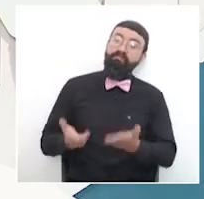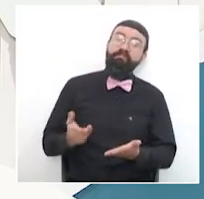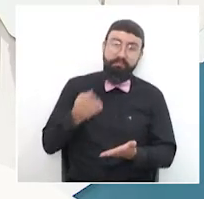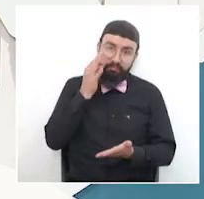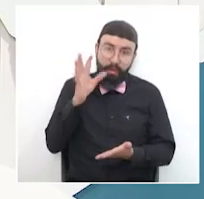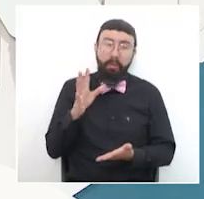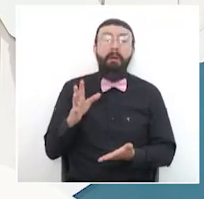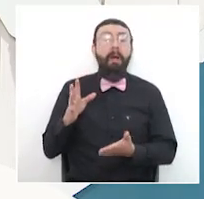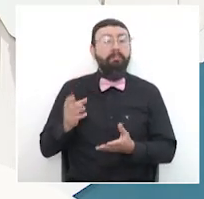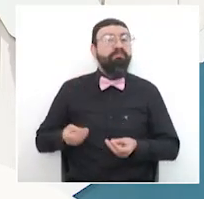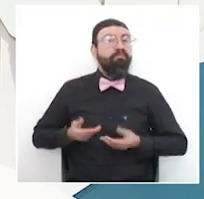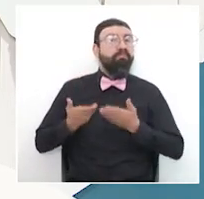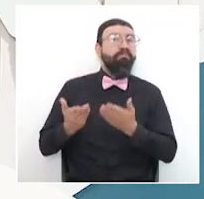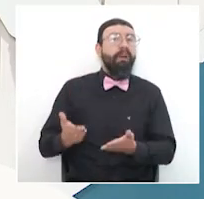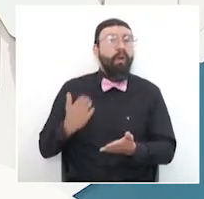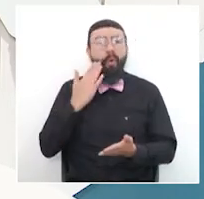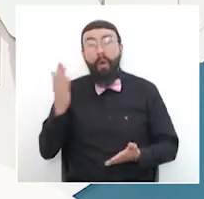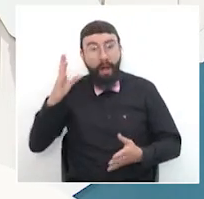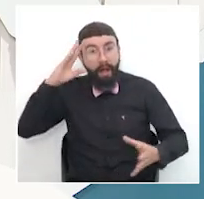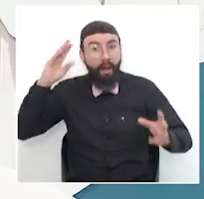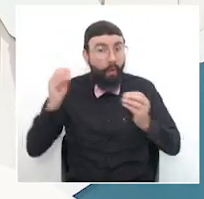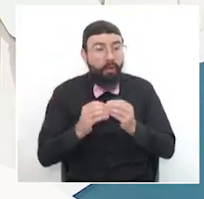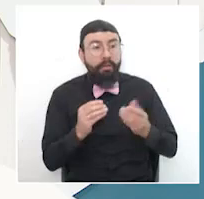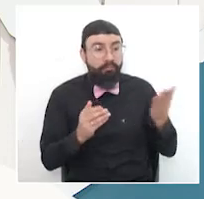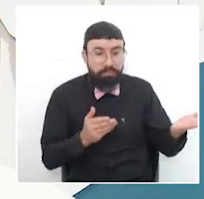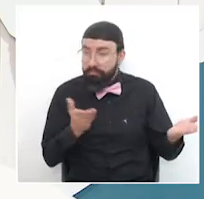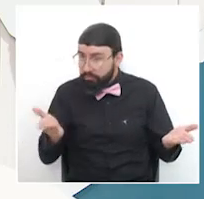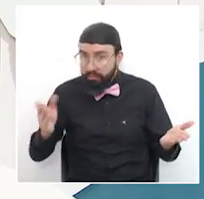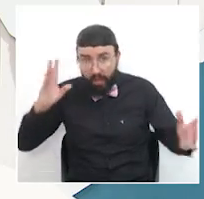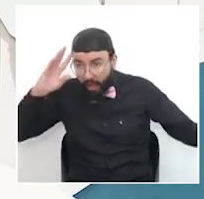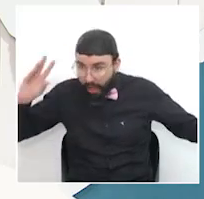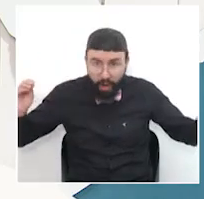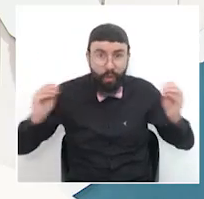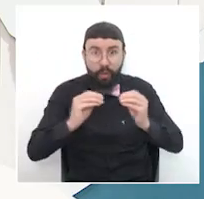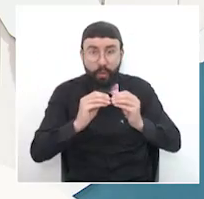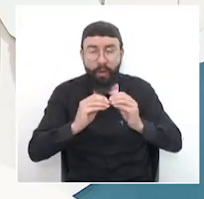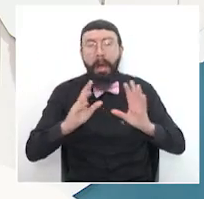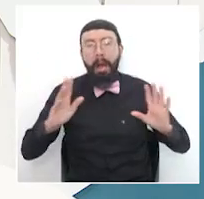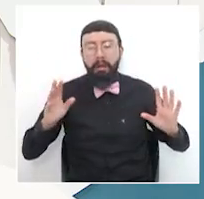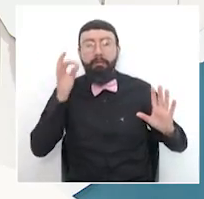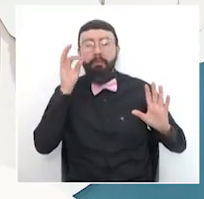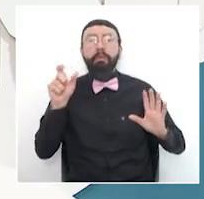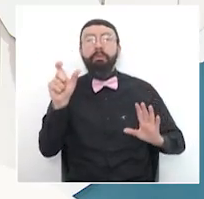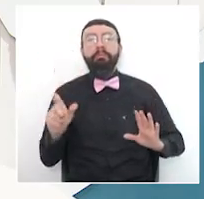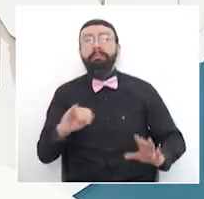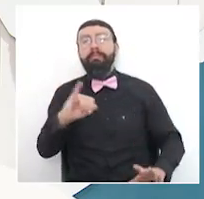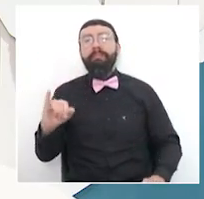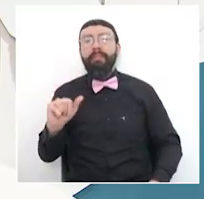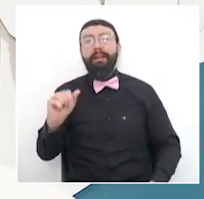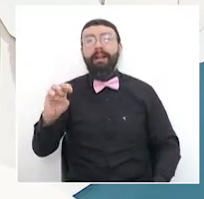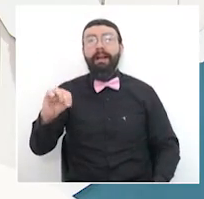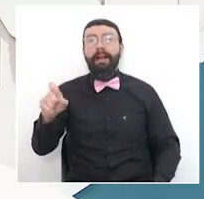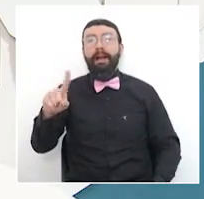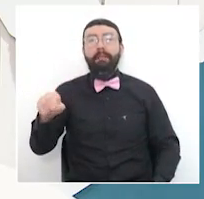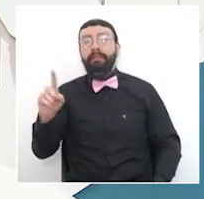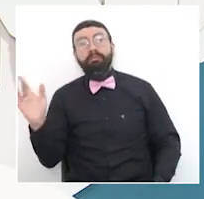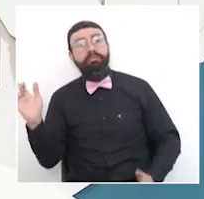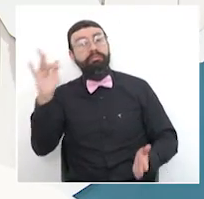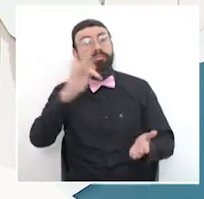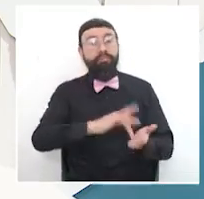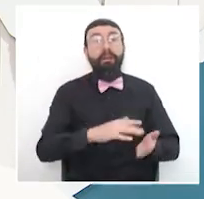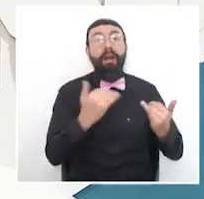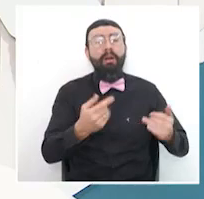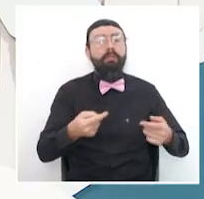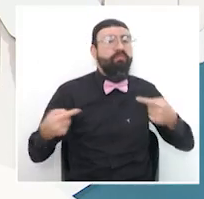la negociación una vez tanto el Manchester como el Real Madrid concluyan su participación en la actual Champions League, que se reanuda